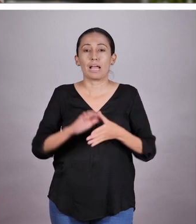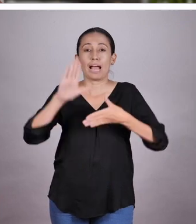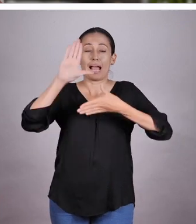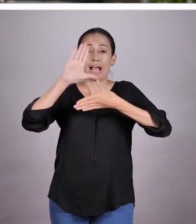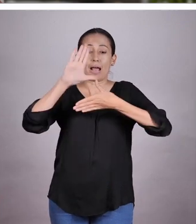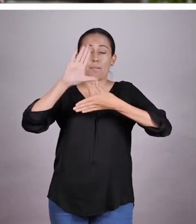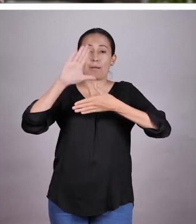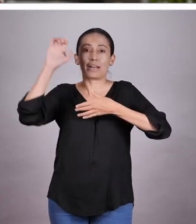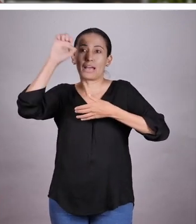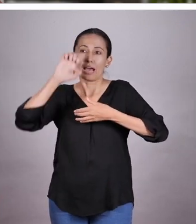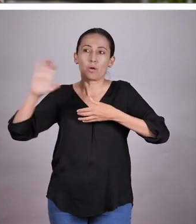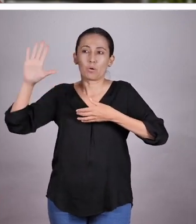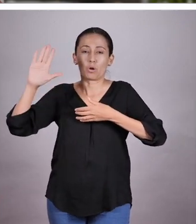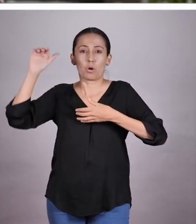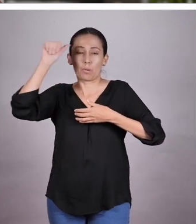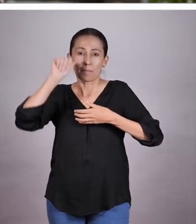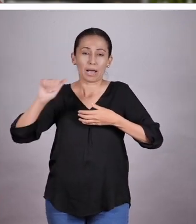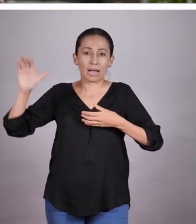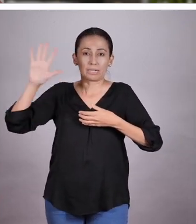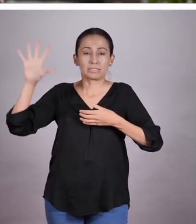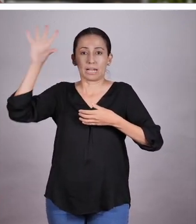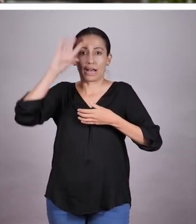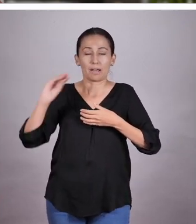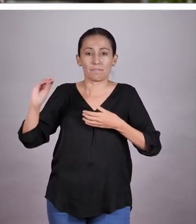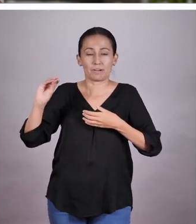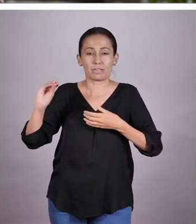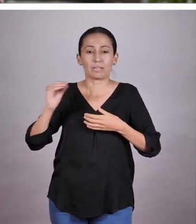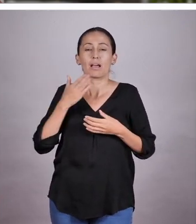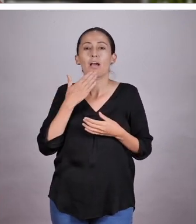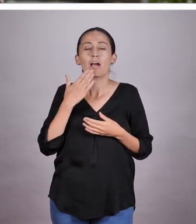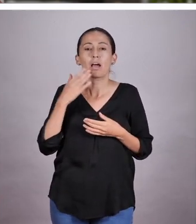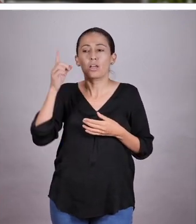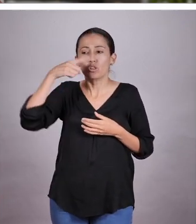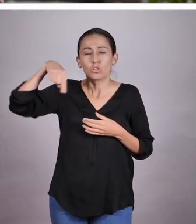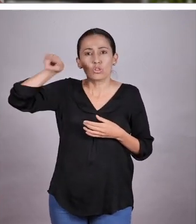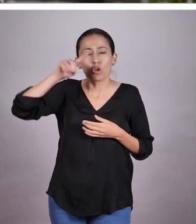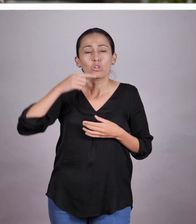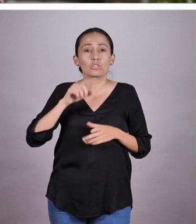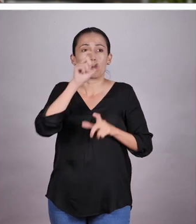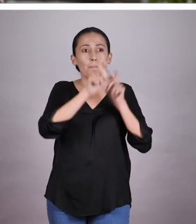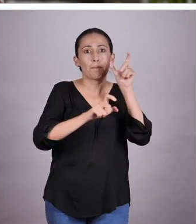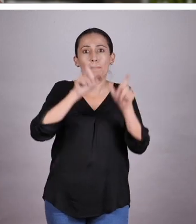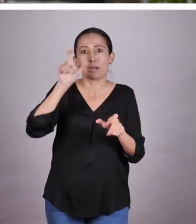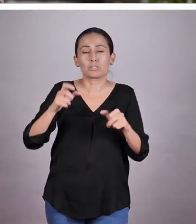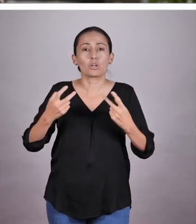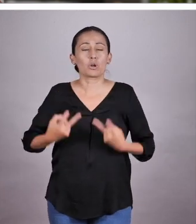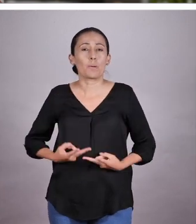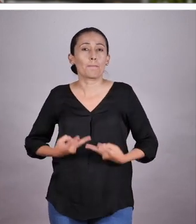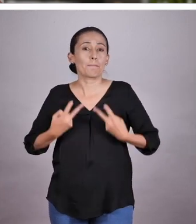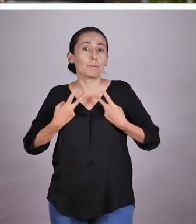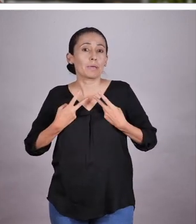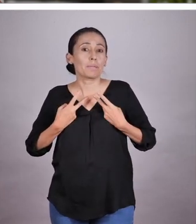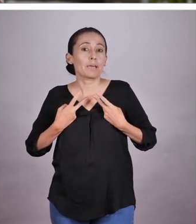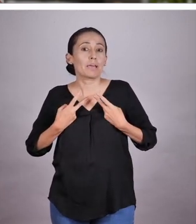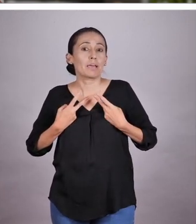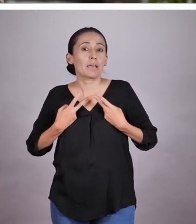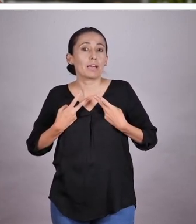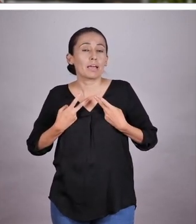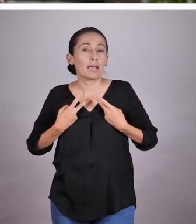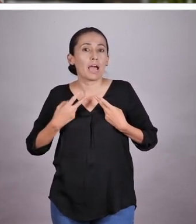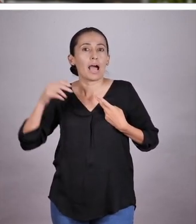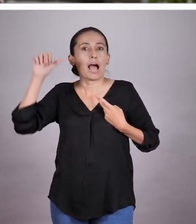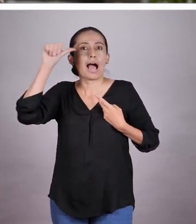América, Europa, Asia, África y Oceanía, la mayor cantidad de personas vive en